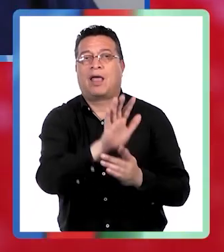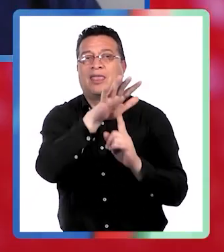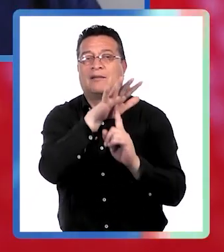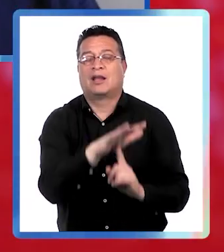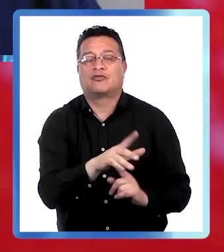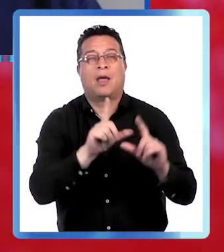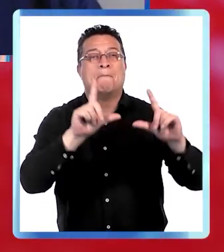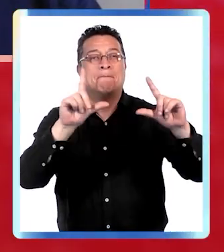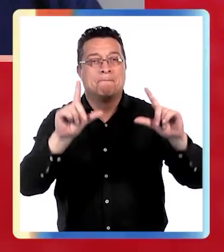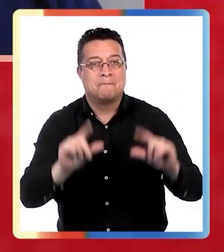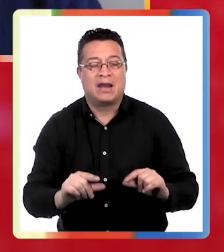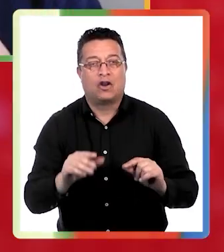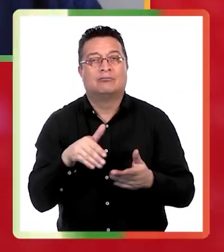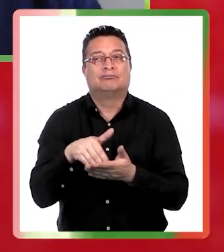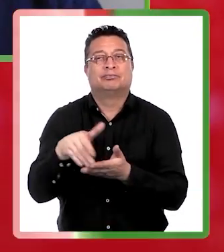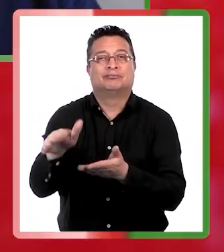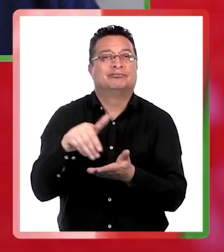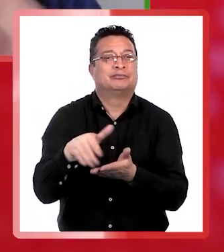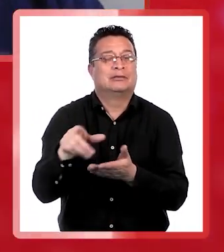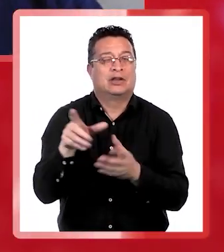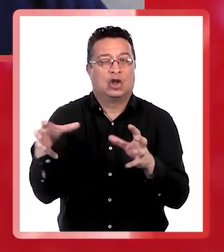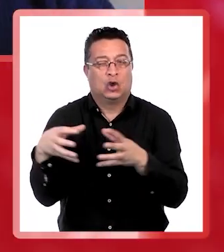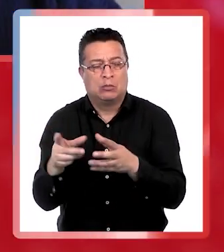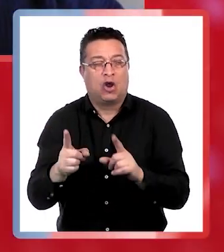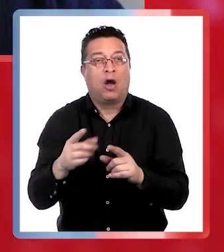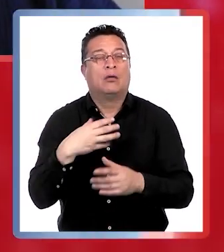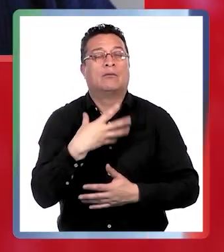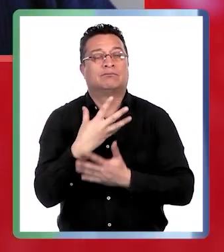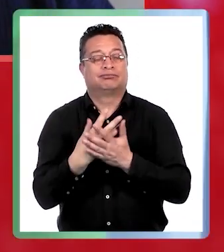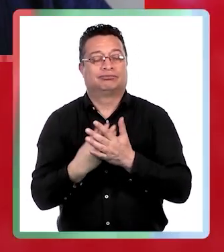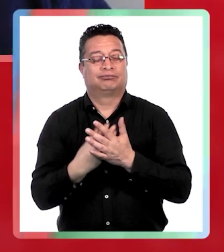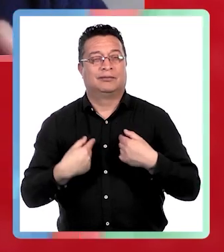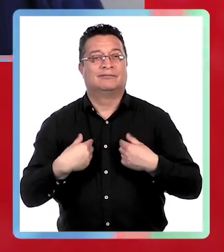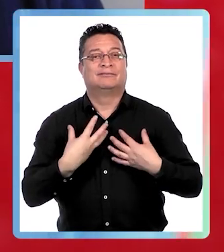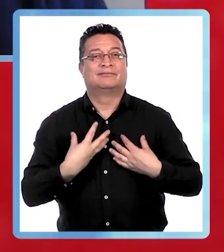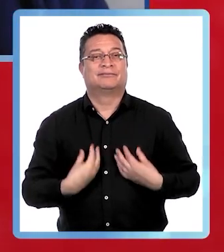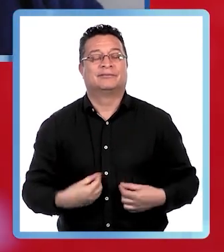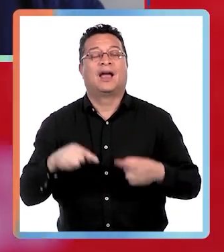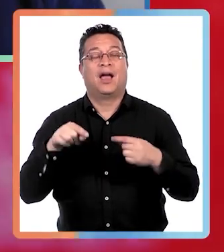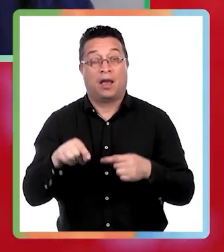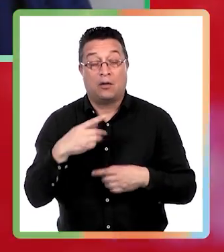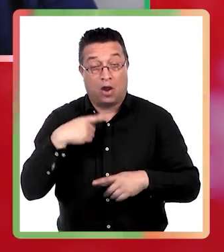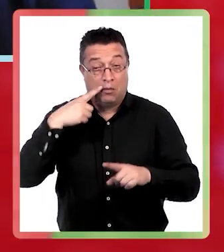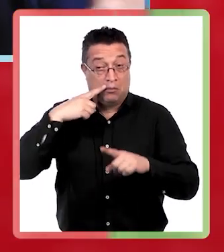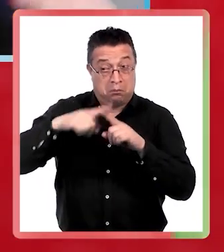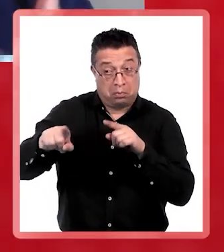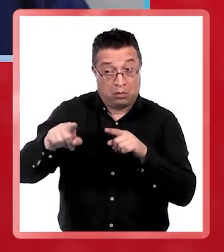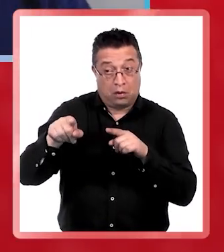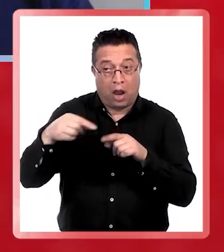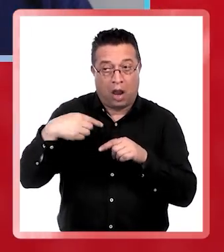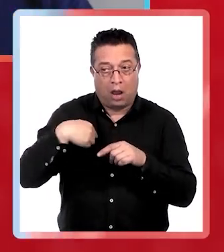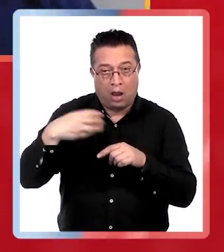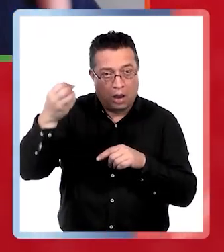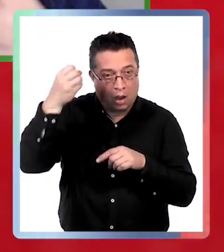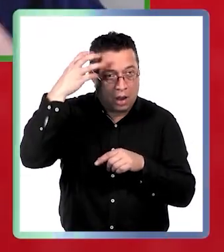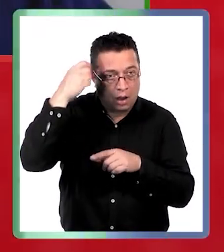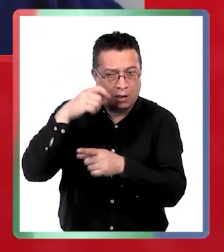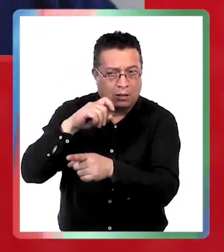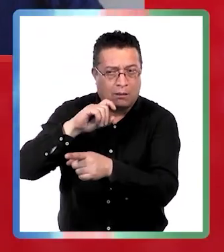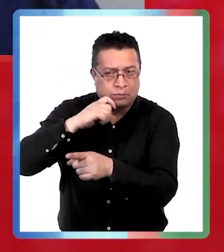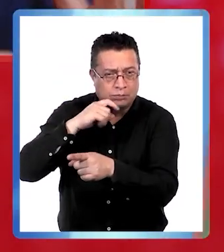de discriminación y de exclusión hacia ese otro que me parece desconocido, pero cuando aprendo sobre